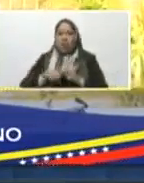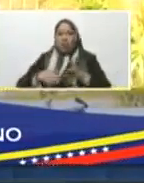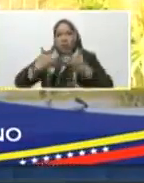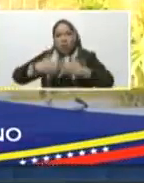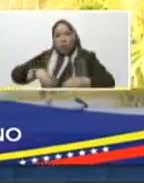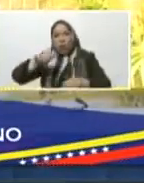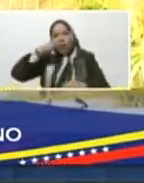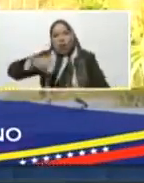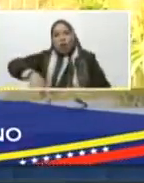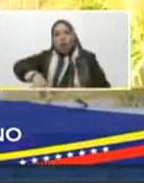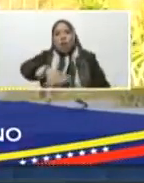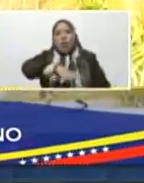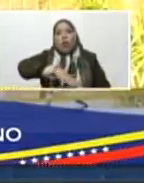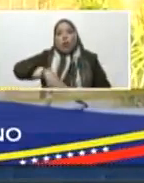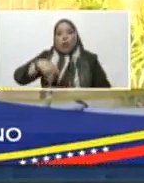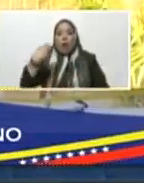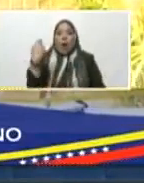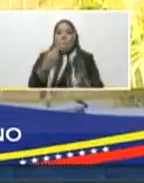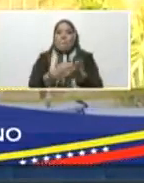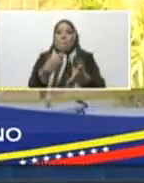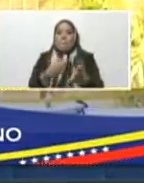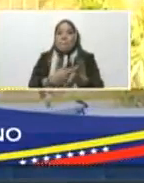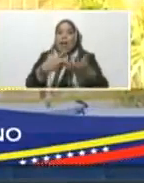maquinarias al pueblo y alquilárselas